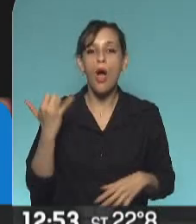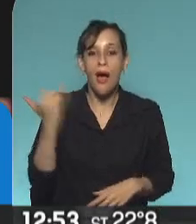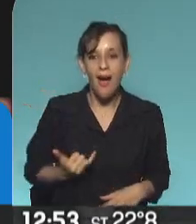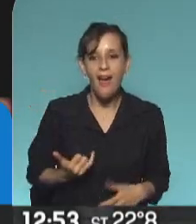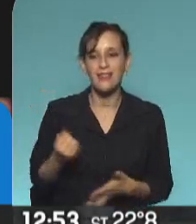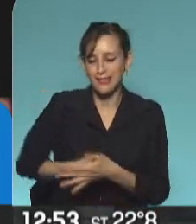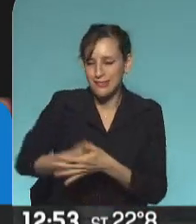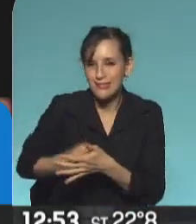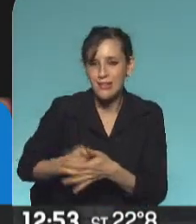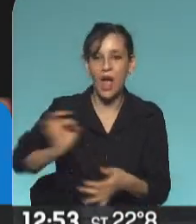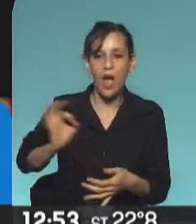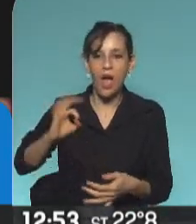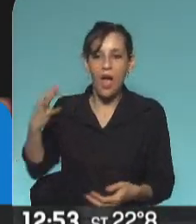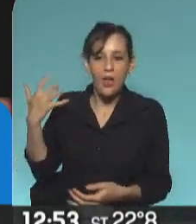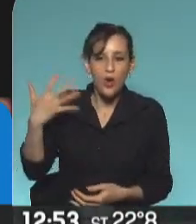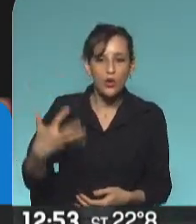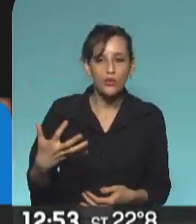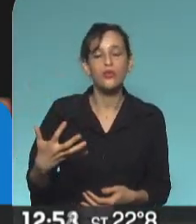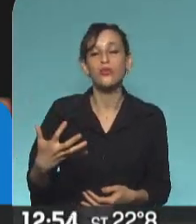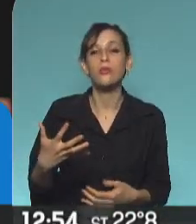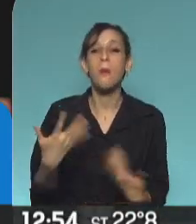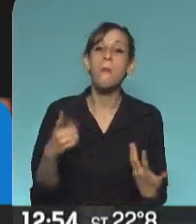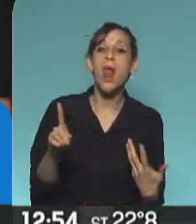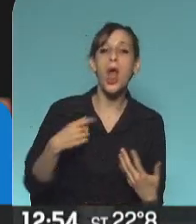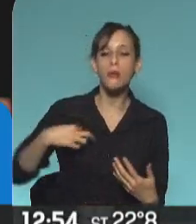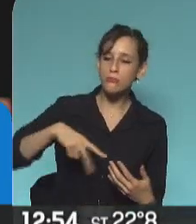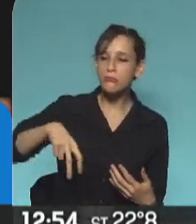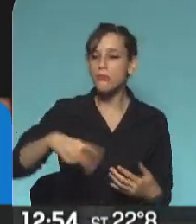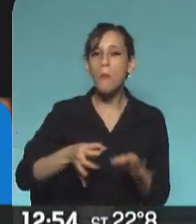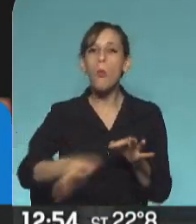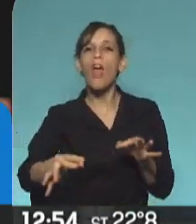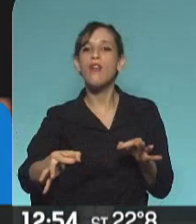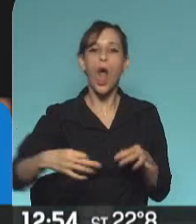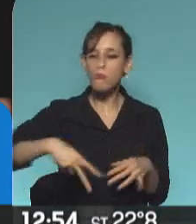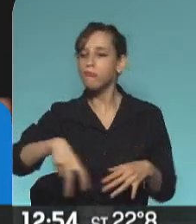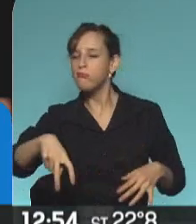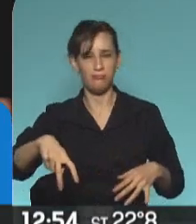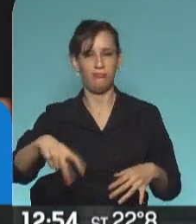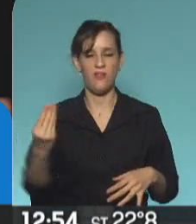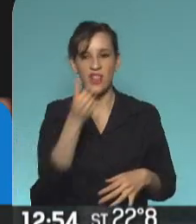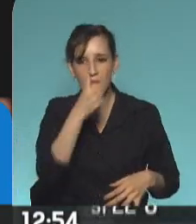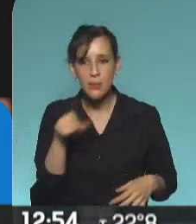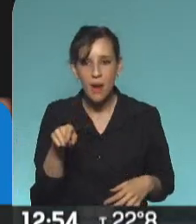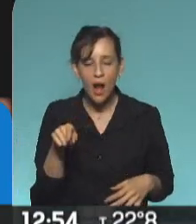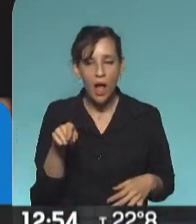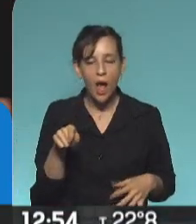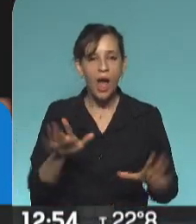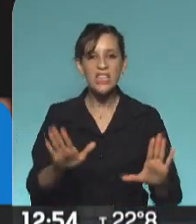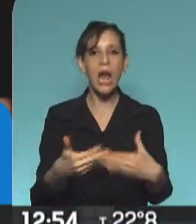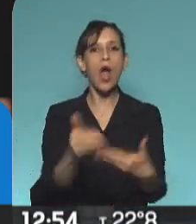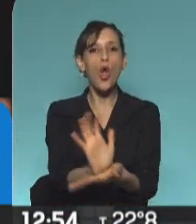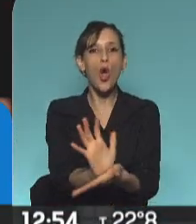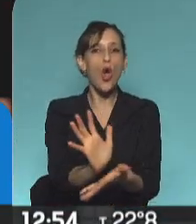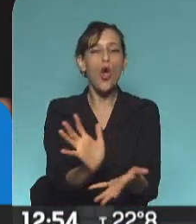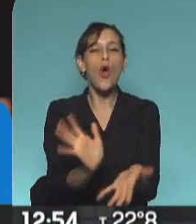venimos dando en los últimos años y sin embargo una va a un pueblo y los dos días del fin de semana las mujeres están totalmente desprotegidas